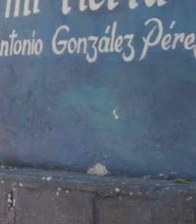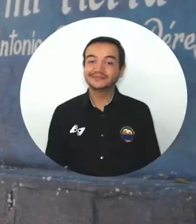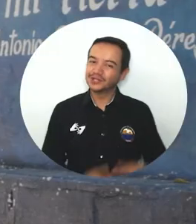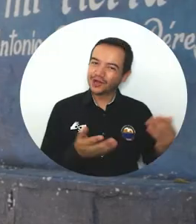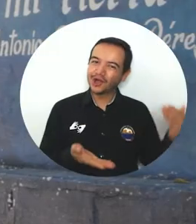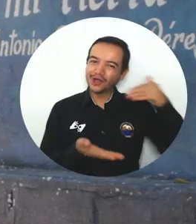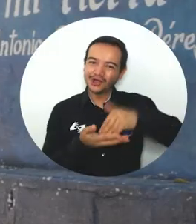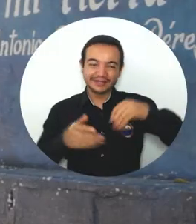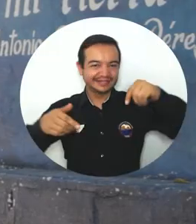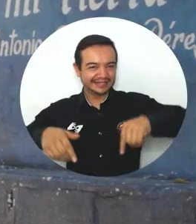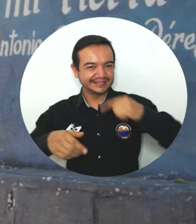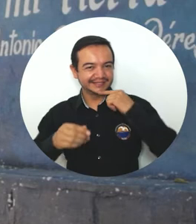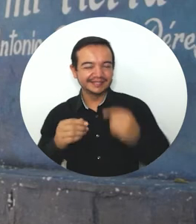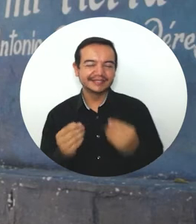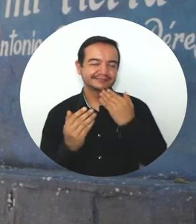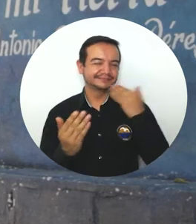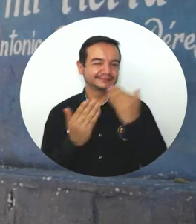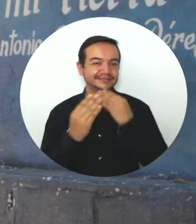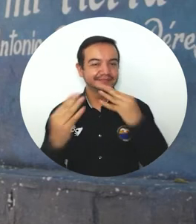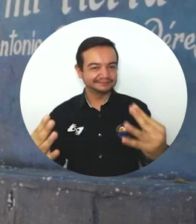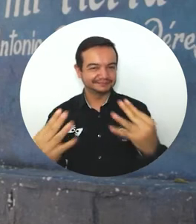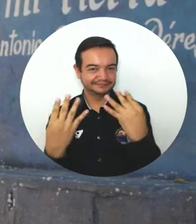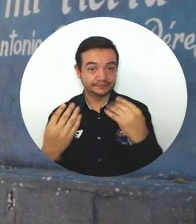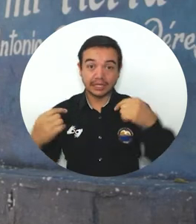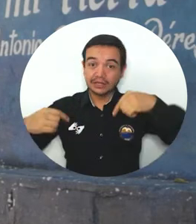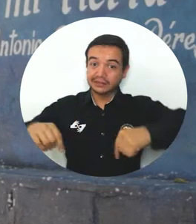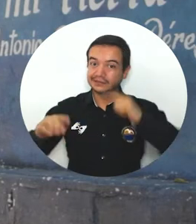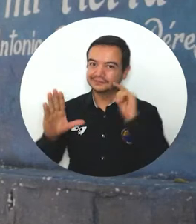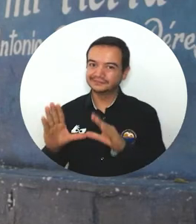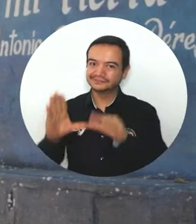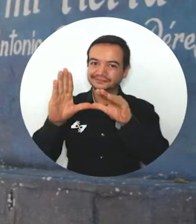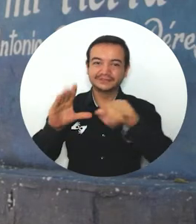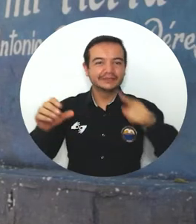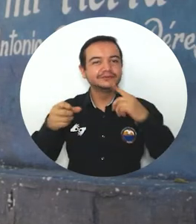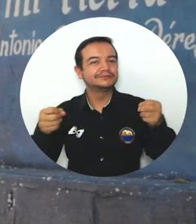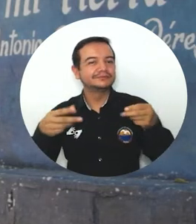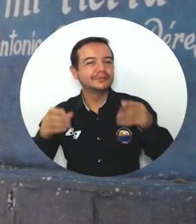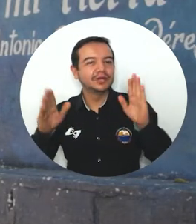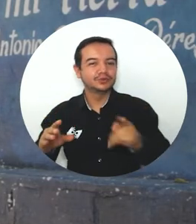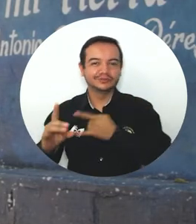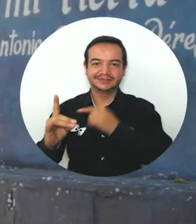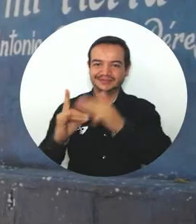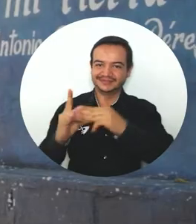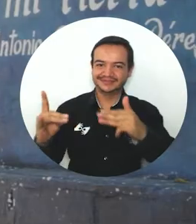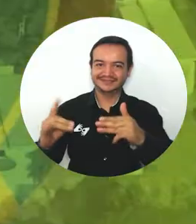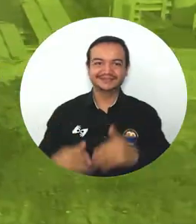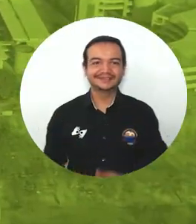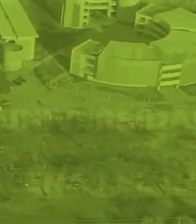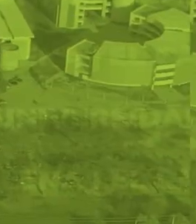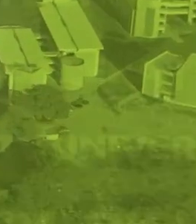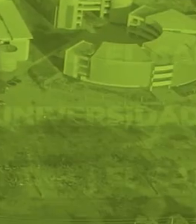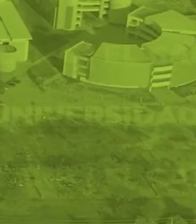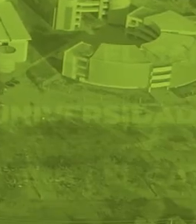Estamos de vuelta con ustedes. Gracias por su sintonía. Están viendo el Campus TV, programa institucional de la Universidad del Magdalena.